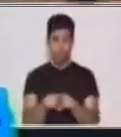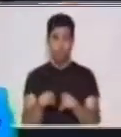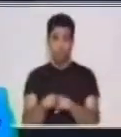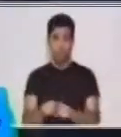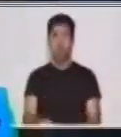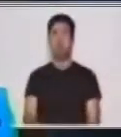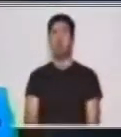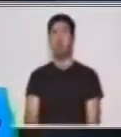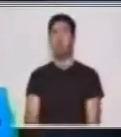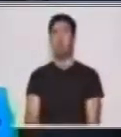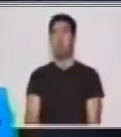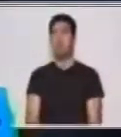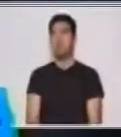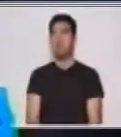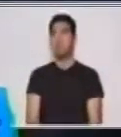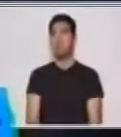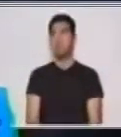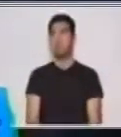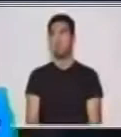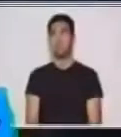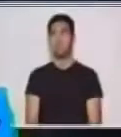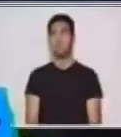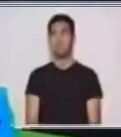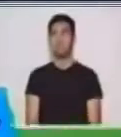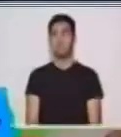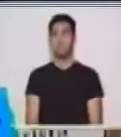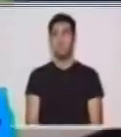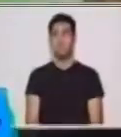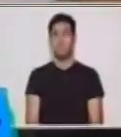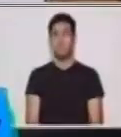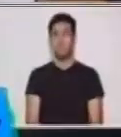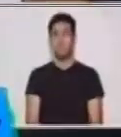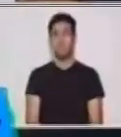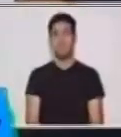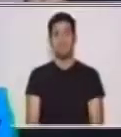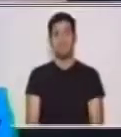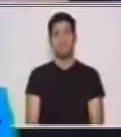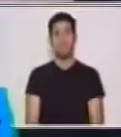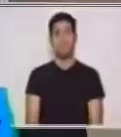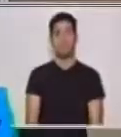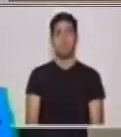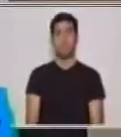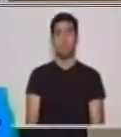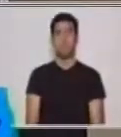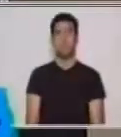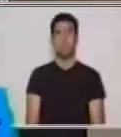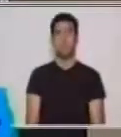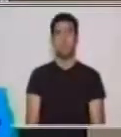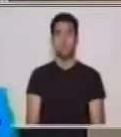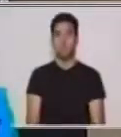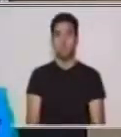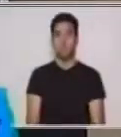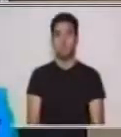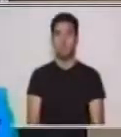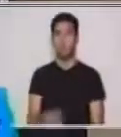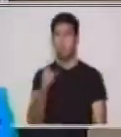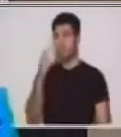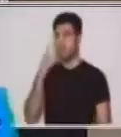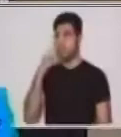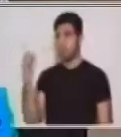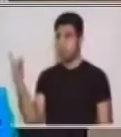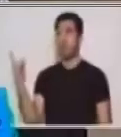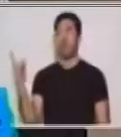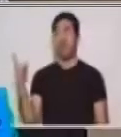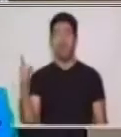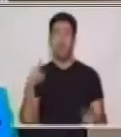¿cuáles serán las opuestas? Este lado es opuesto con este otro. Este lado es opuesto con este otro. Y vamos a ver que